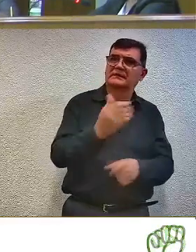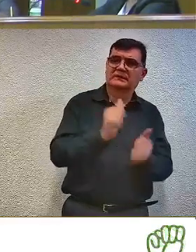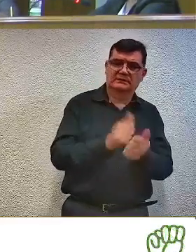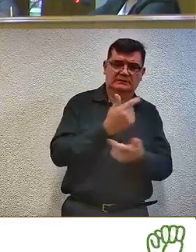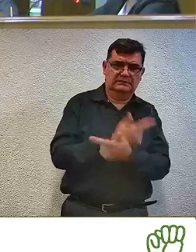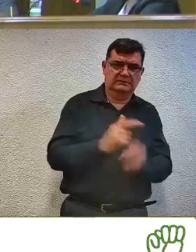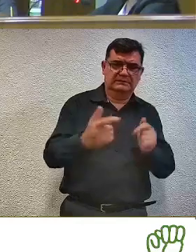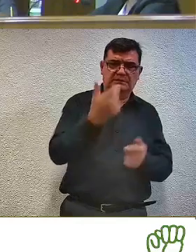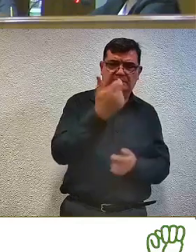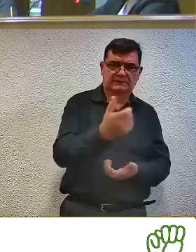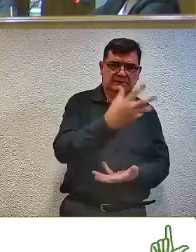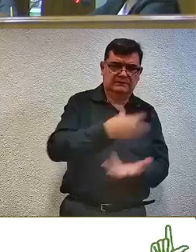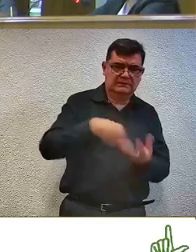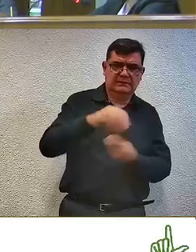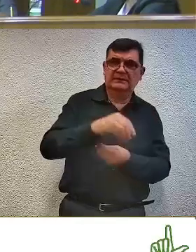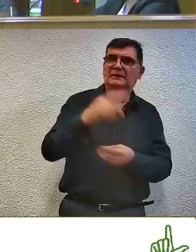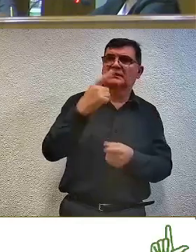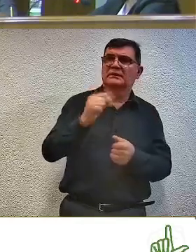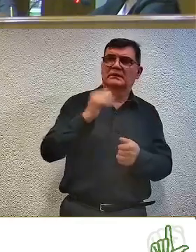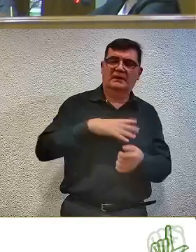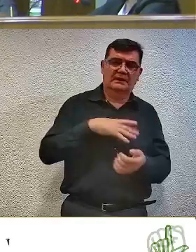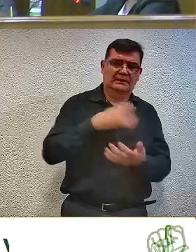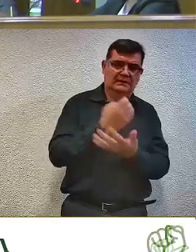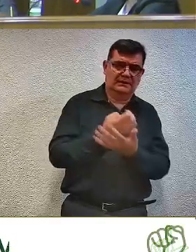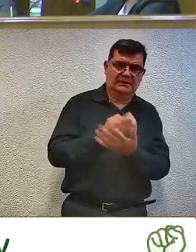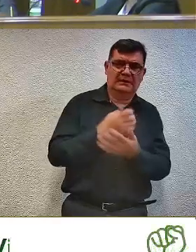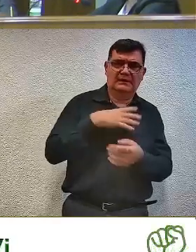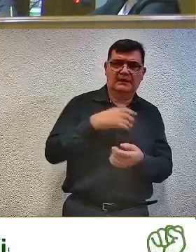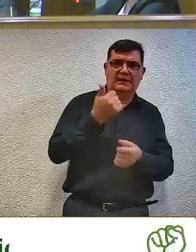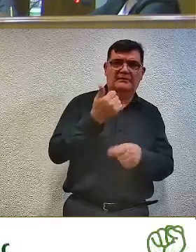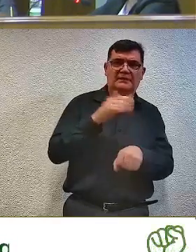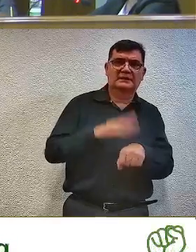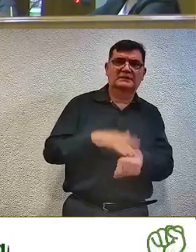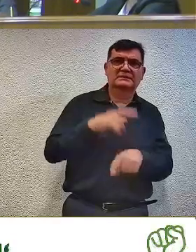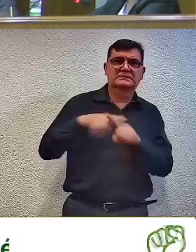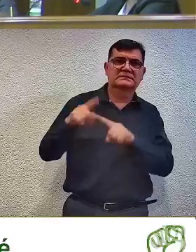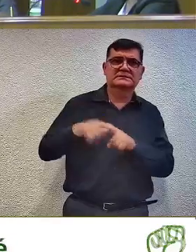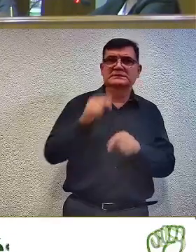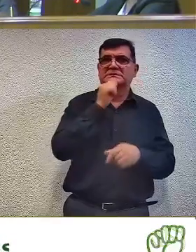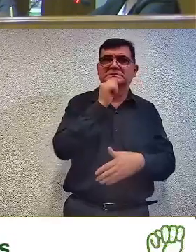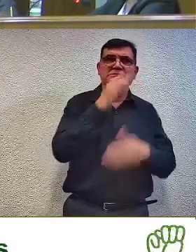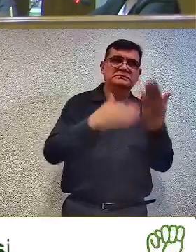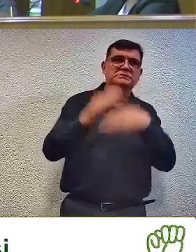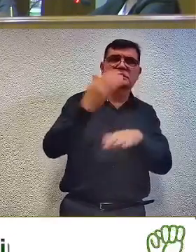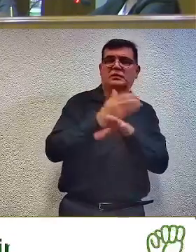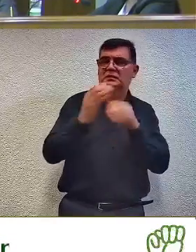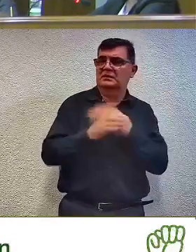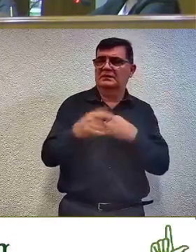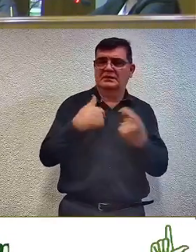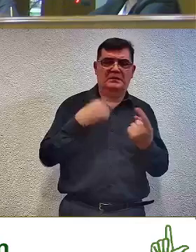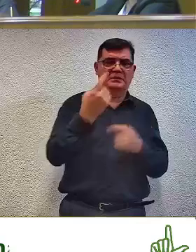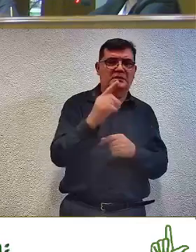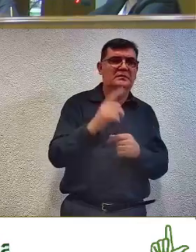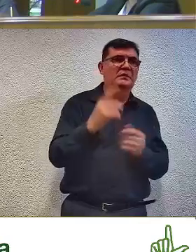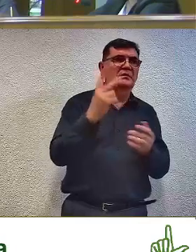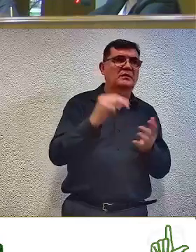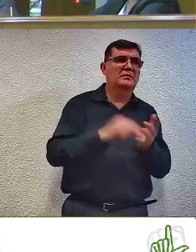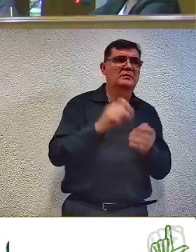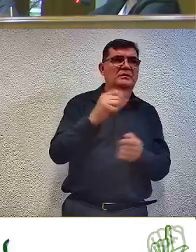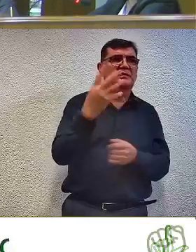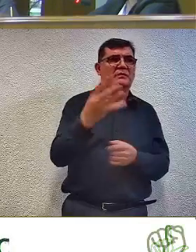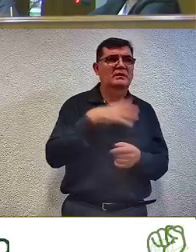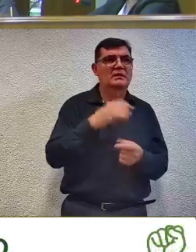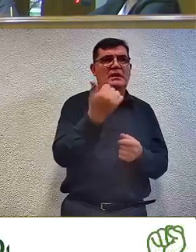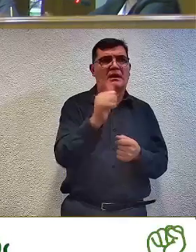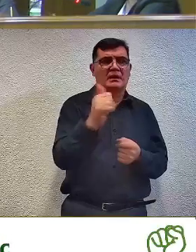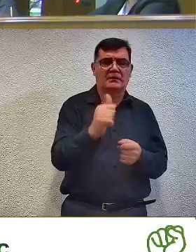de recursos dirigidas a la Secretaría de Finanzas y Administración no han prosperado excepto por el mes de diciembre de 2024 y